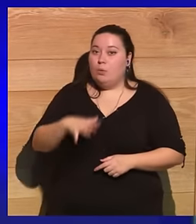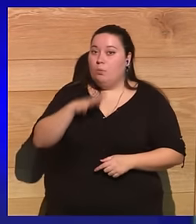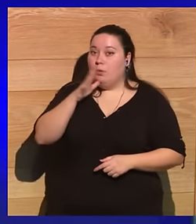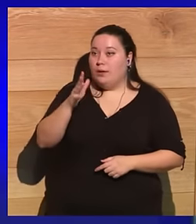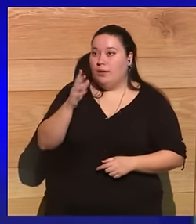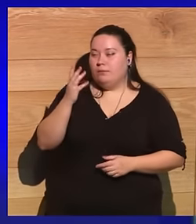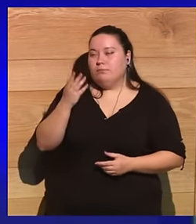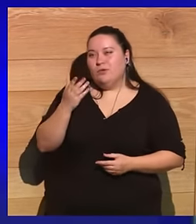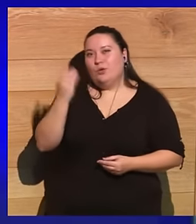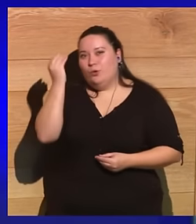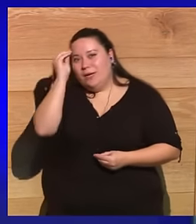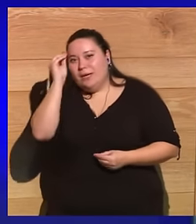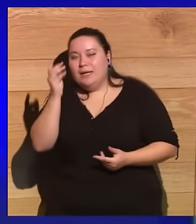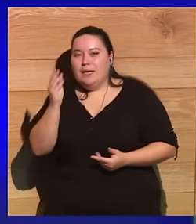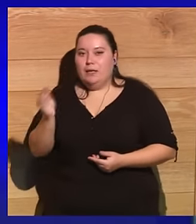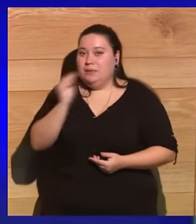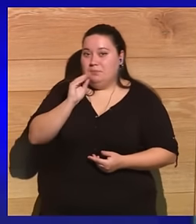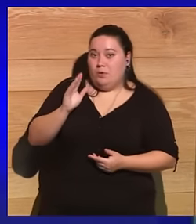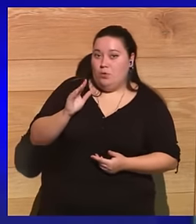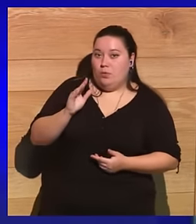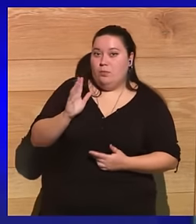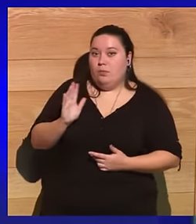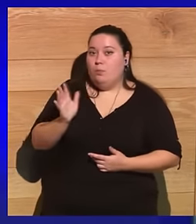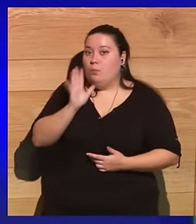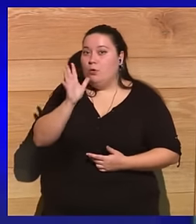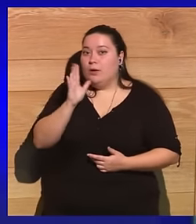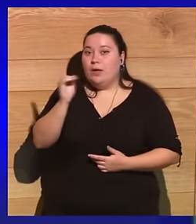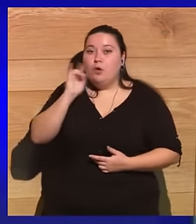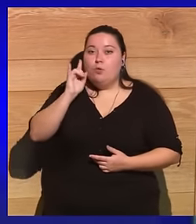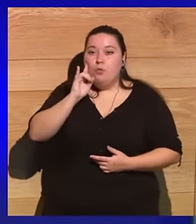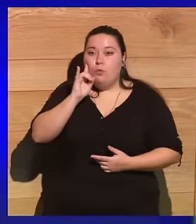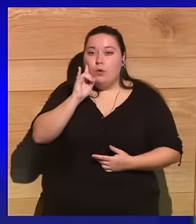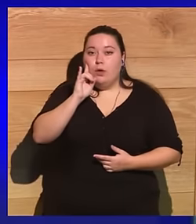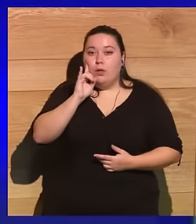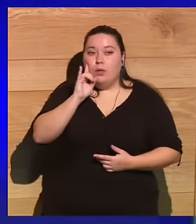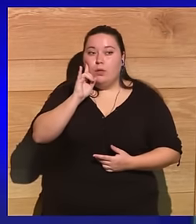entiende que es mejor, pero está aprovechando los ruidos